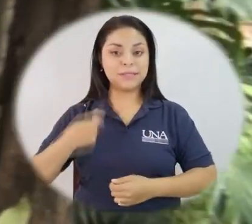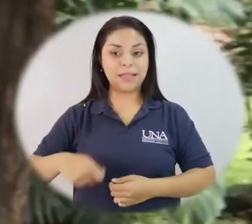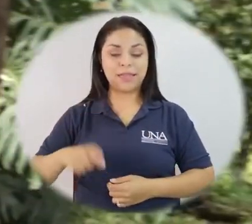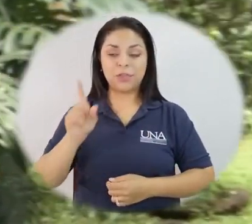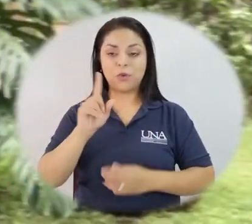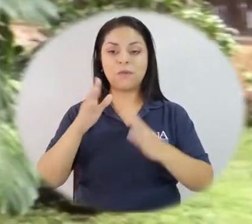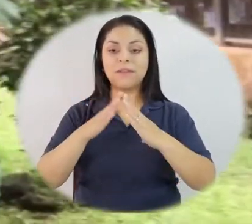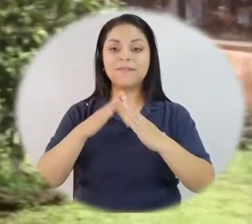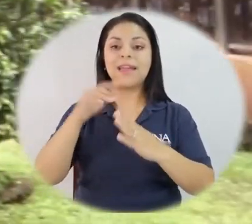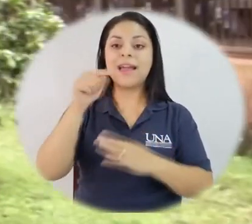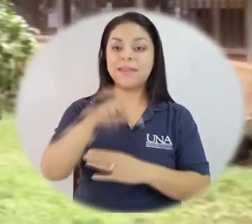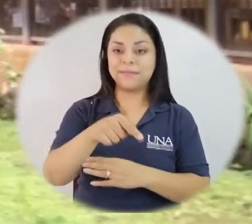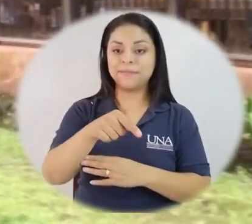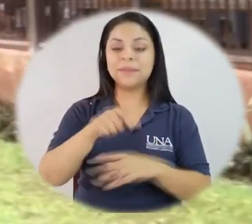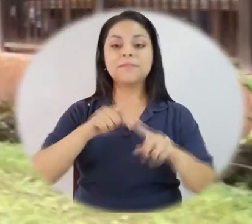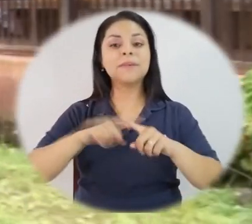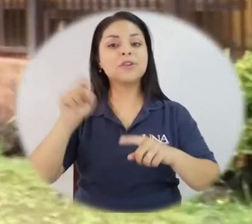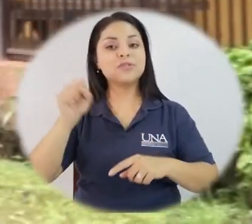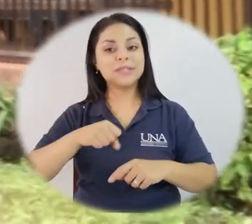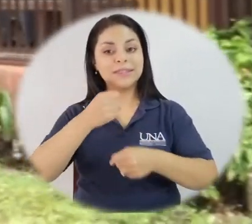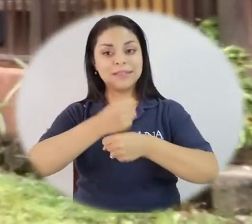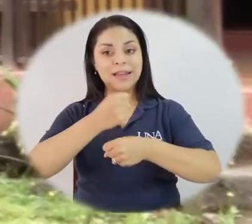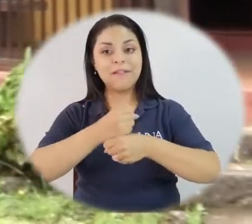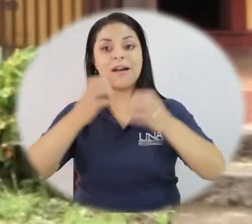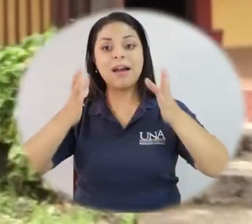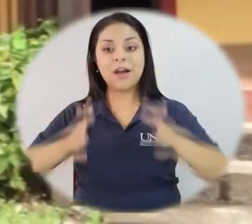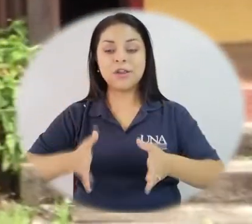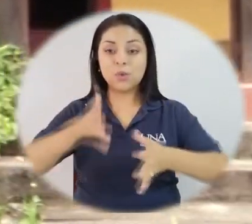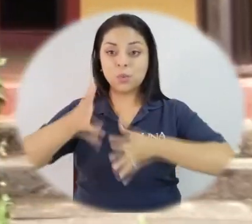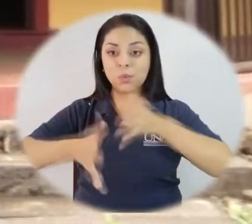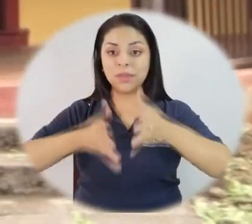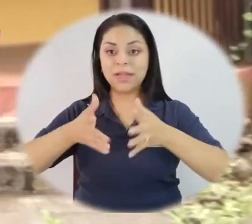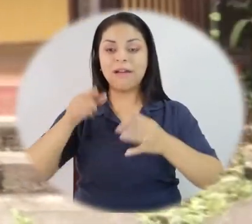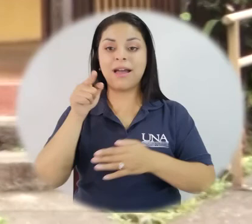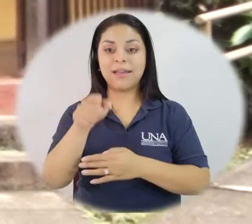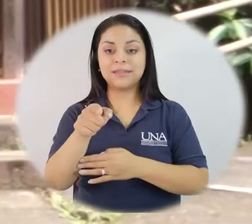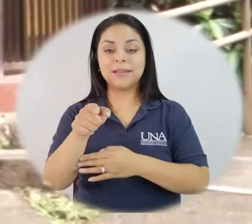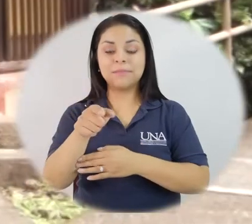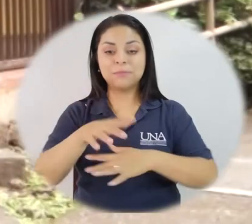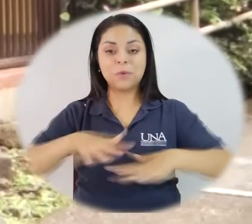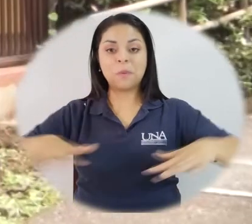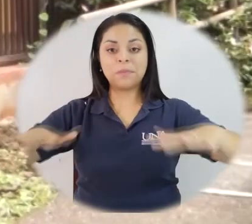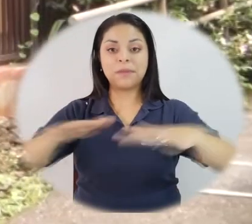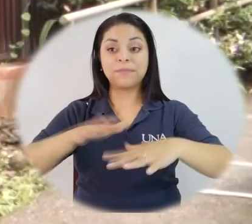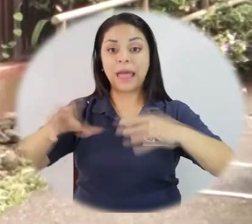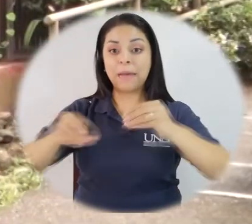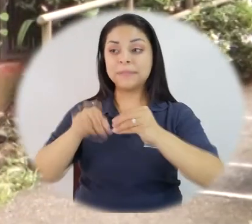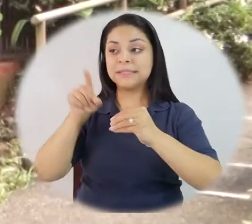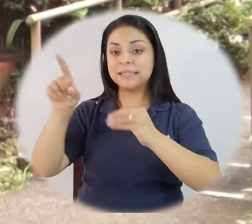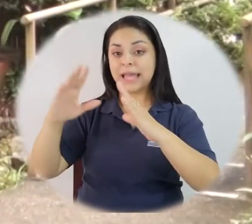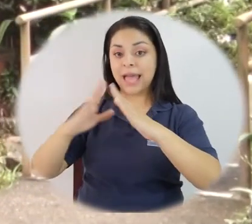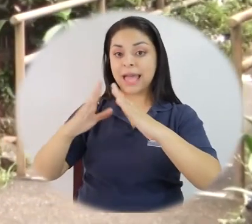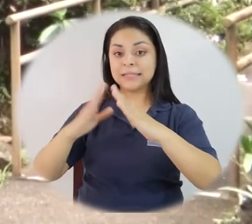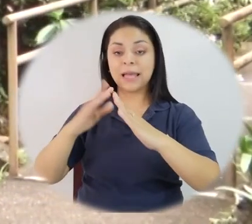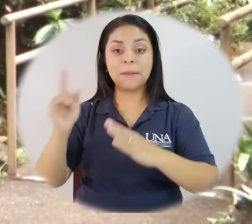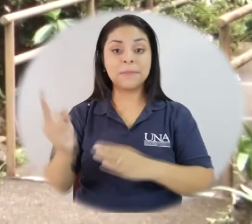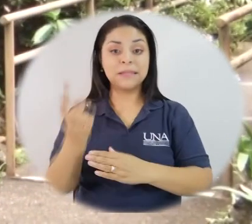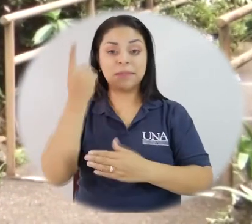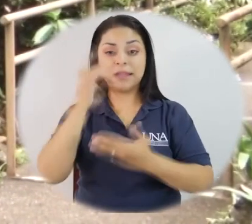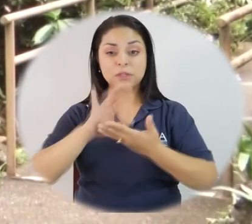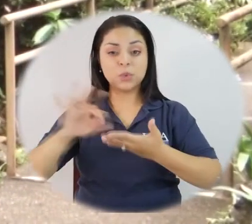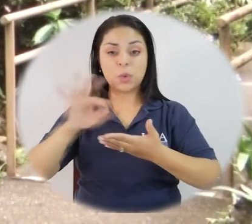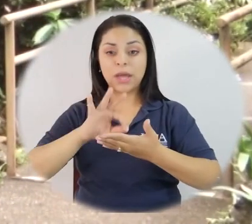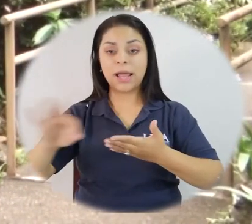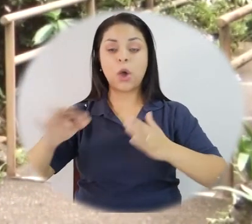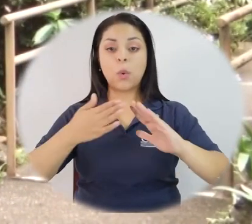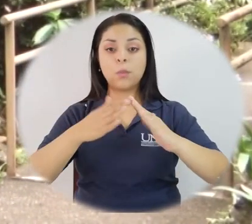aquí, pero sí los trabajadores quienes cuidaban esta propiedad. Además, la casa fue la primera escuela que tuvo la